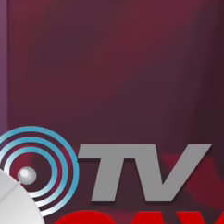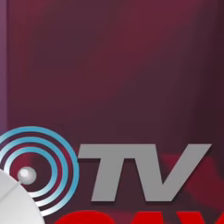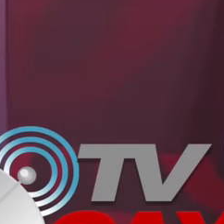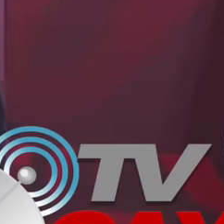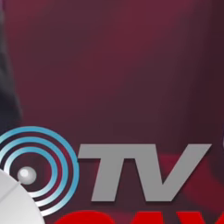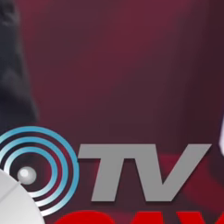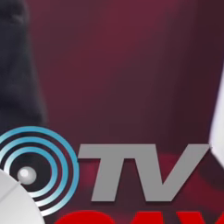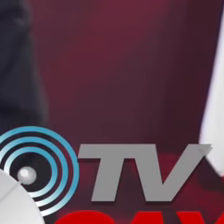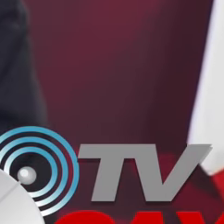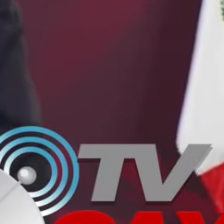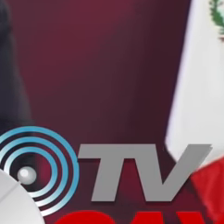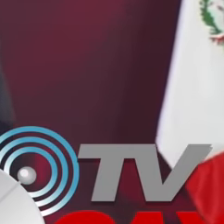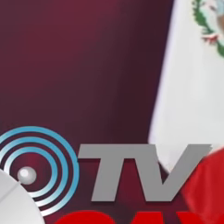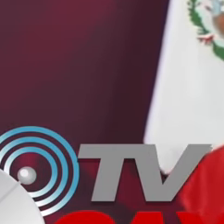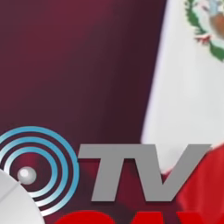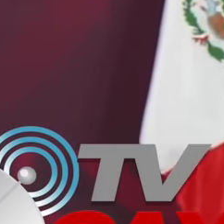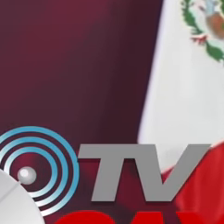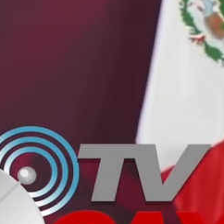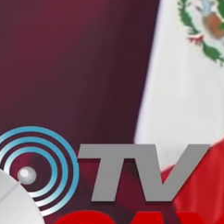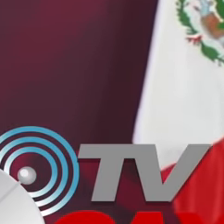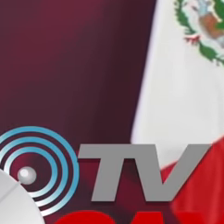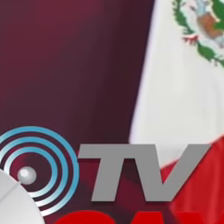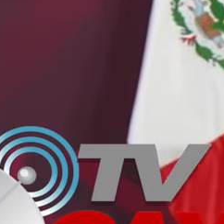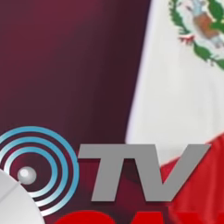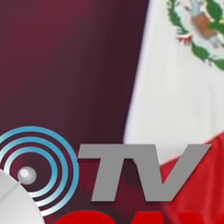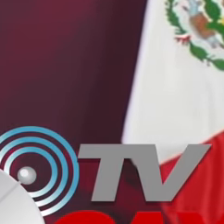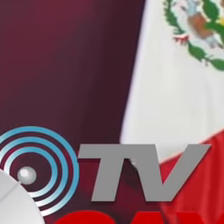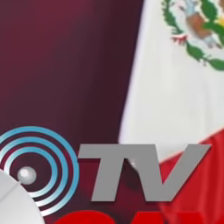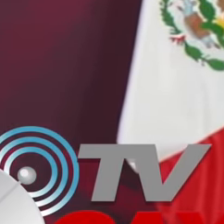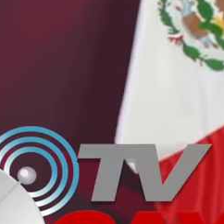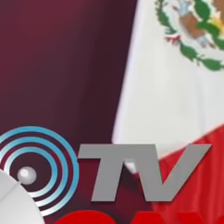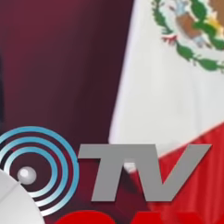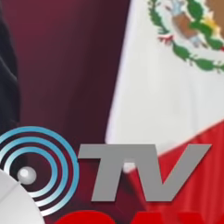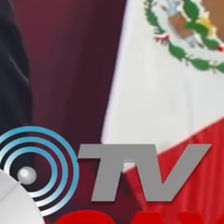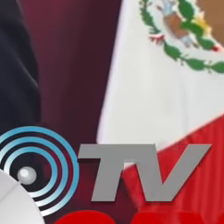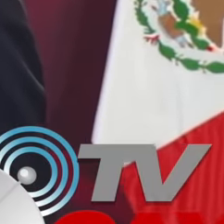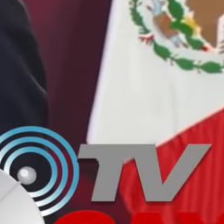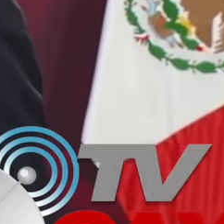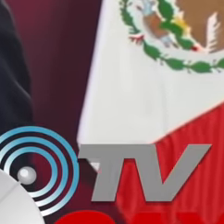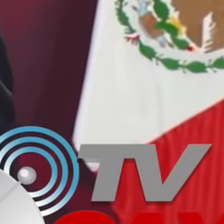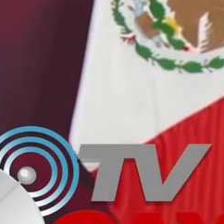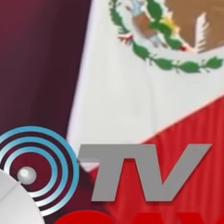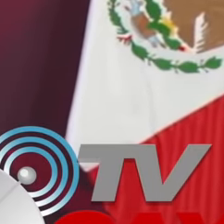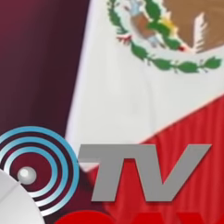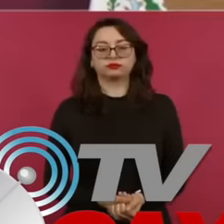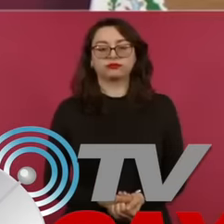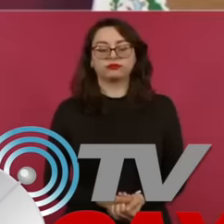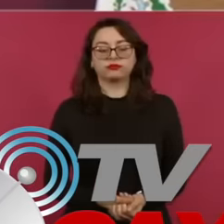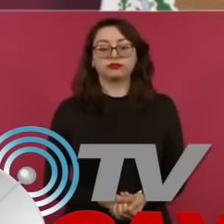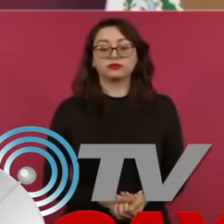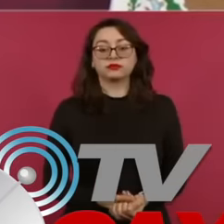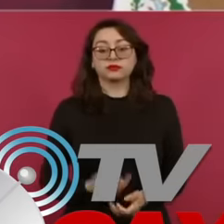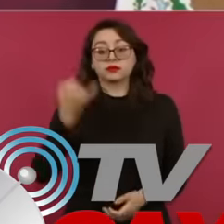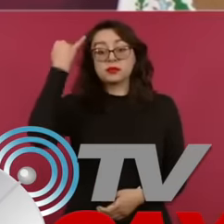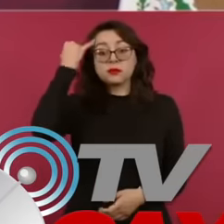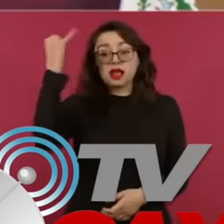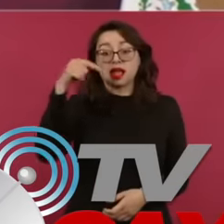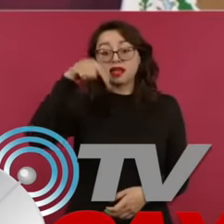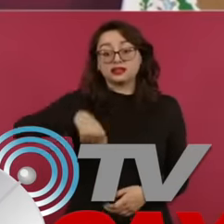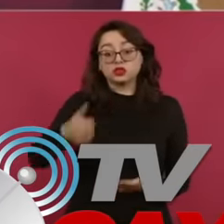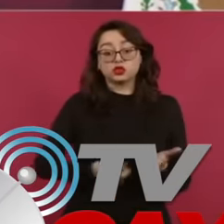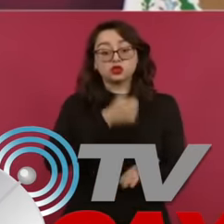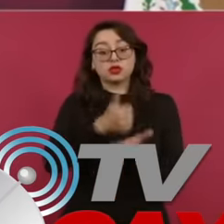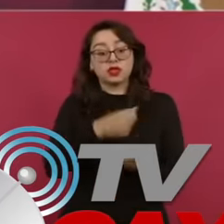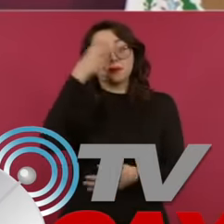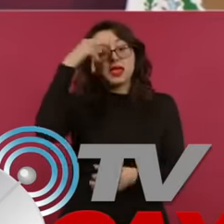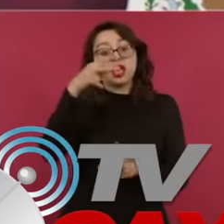Y de aquí de México a Querétaro y a Monterrey